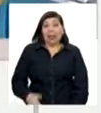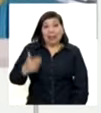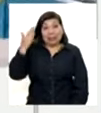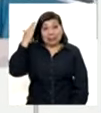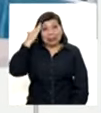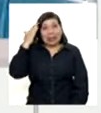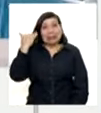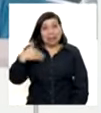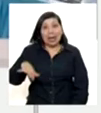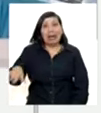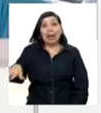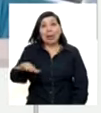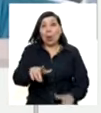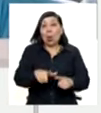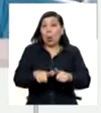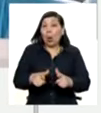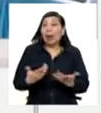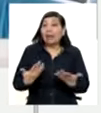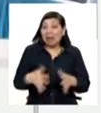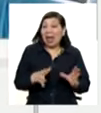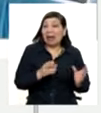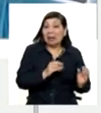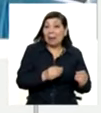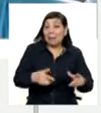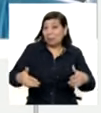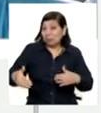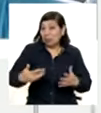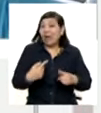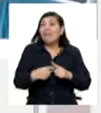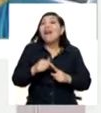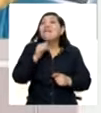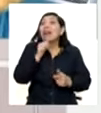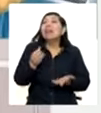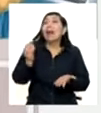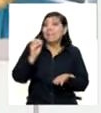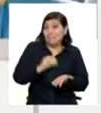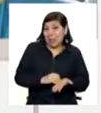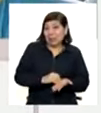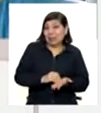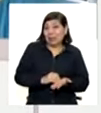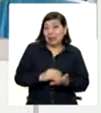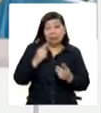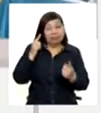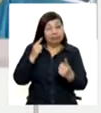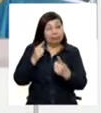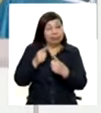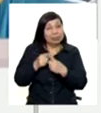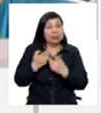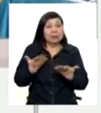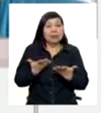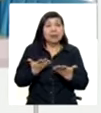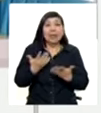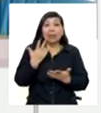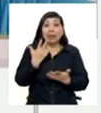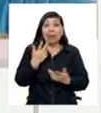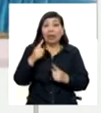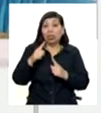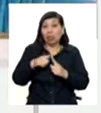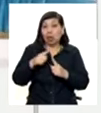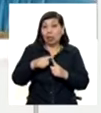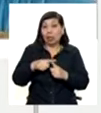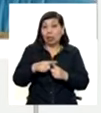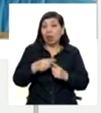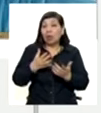que ya se ha podido acopiar una tonelada de ayuda, sin embargo, falta más. La meta es poder alcanzar las